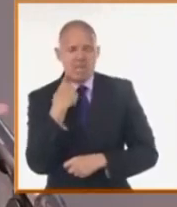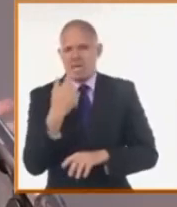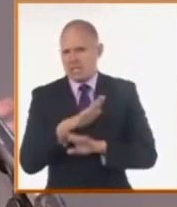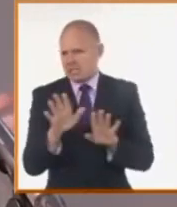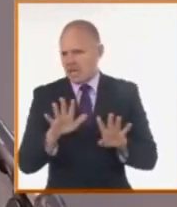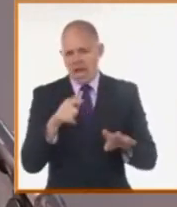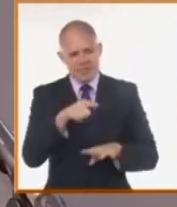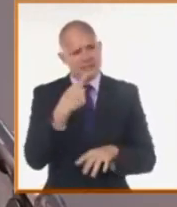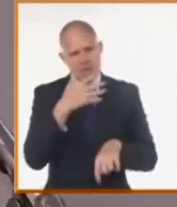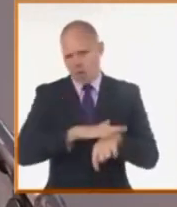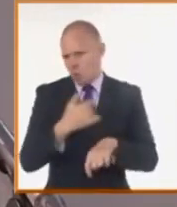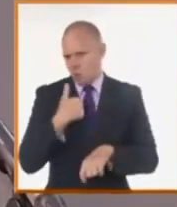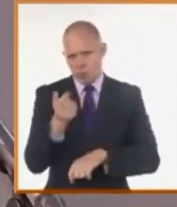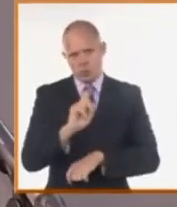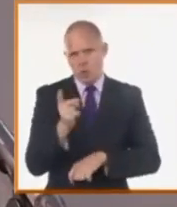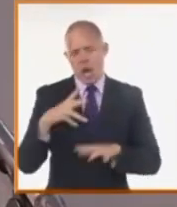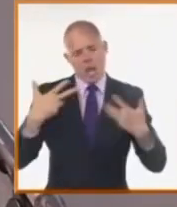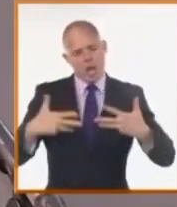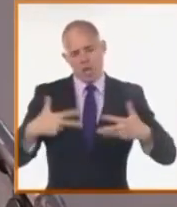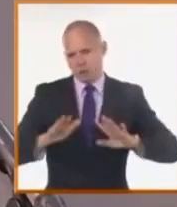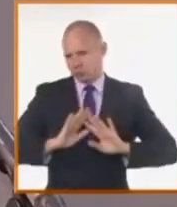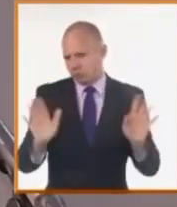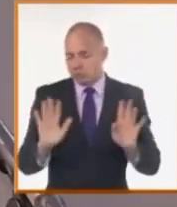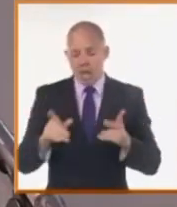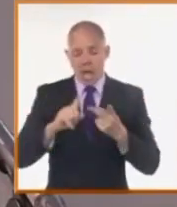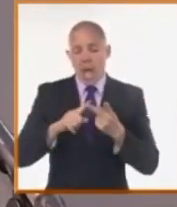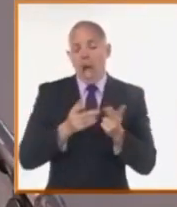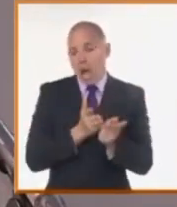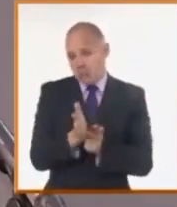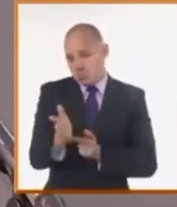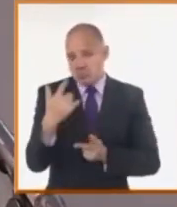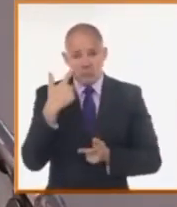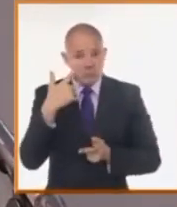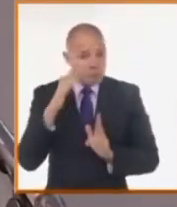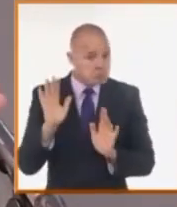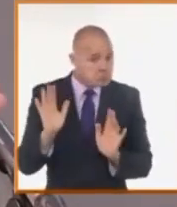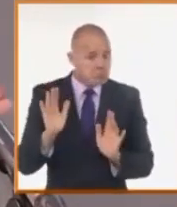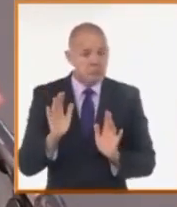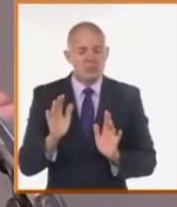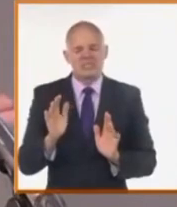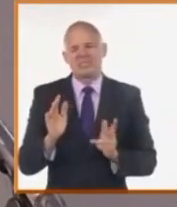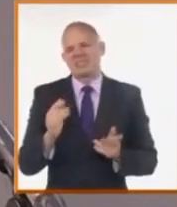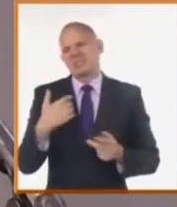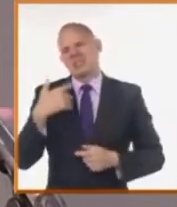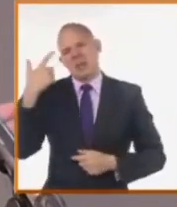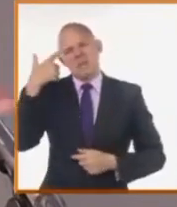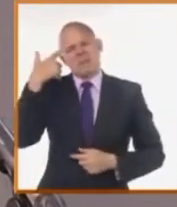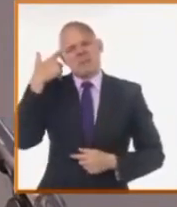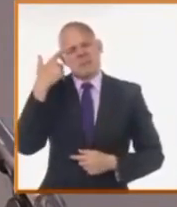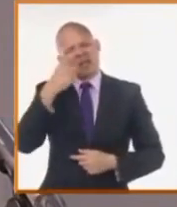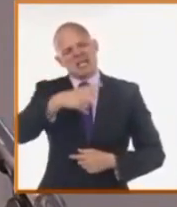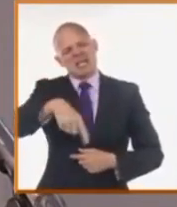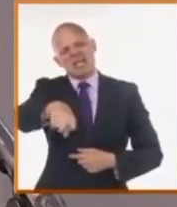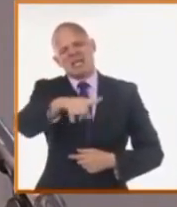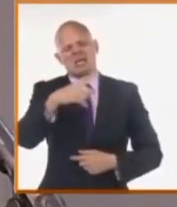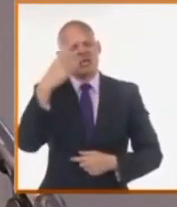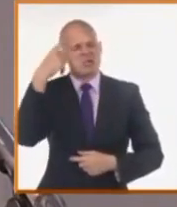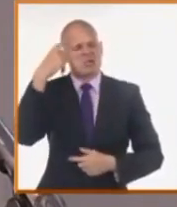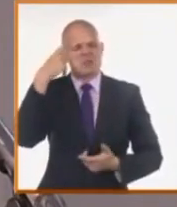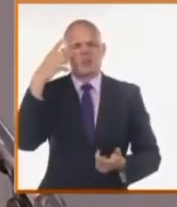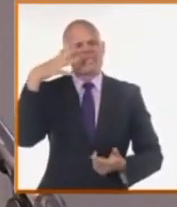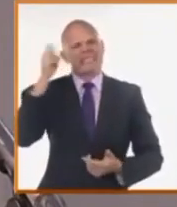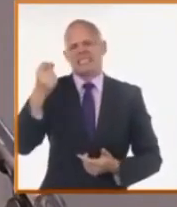largo y yo digo una cosa Arlin Yo pienso que esta gente Todavía no se ha dado cuenta de la pasta de la que estamos hecho los